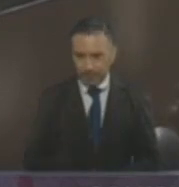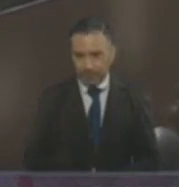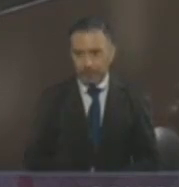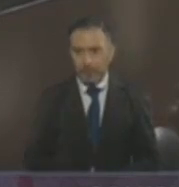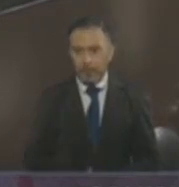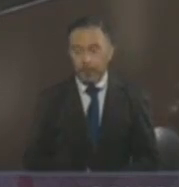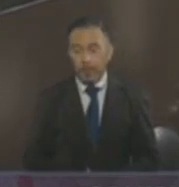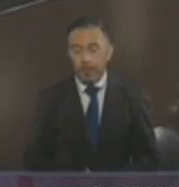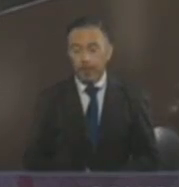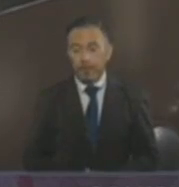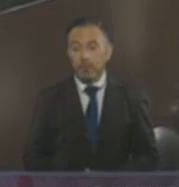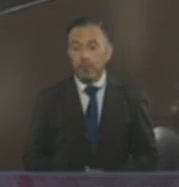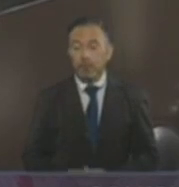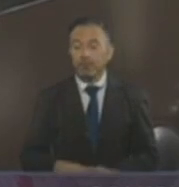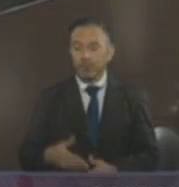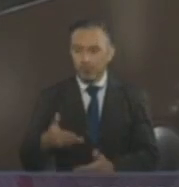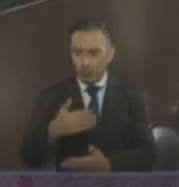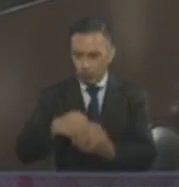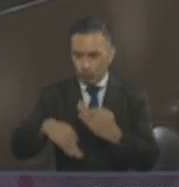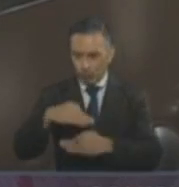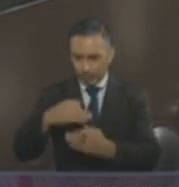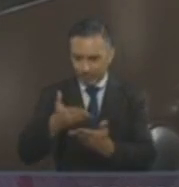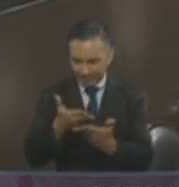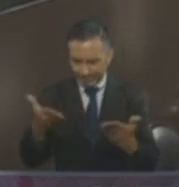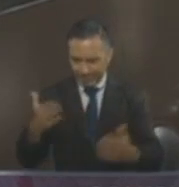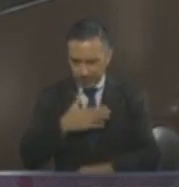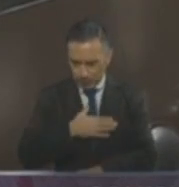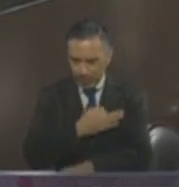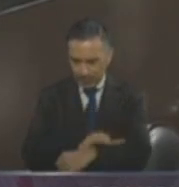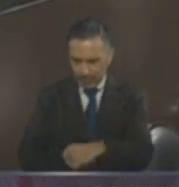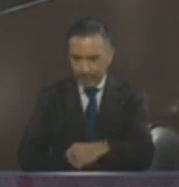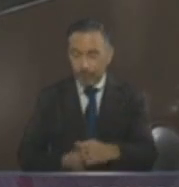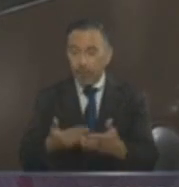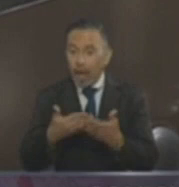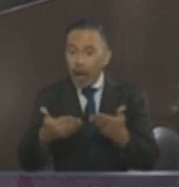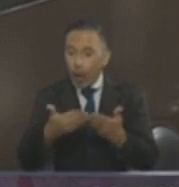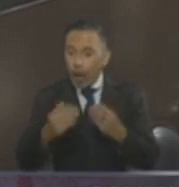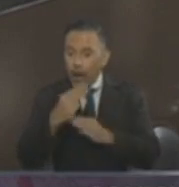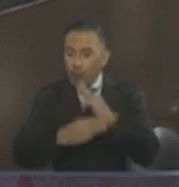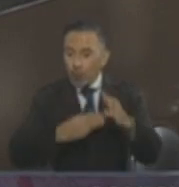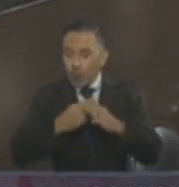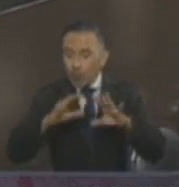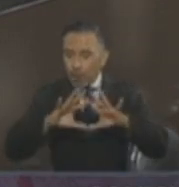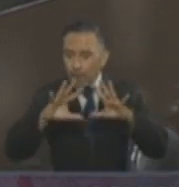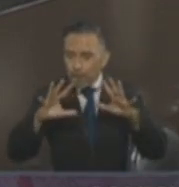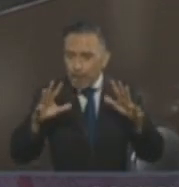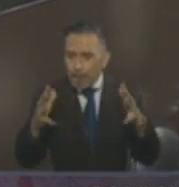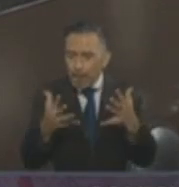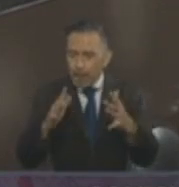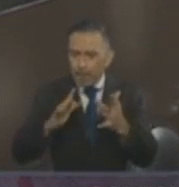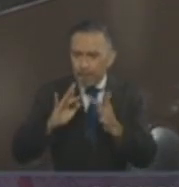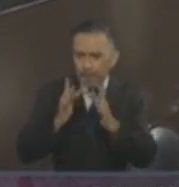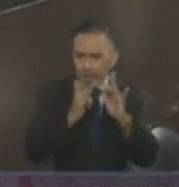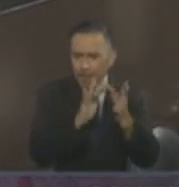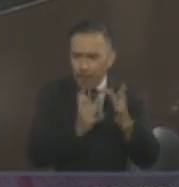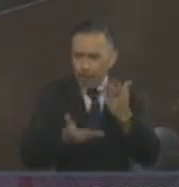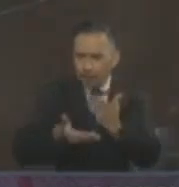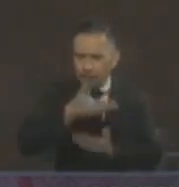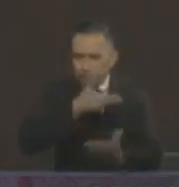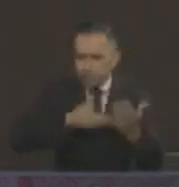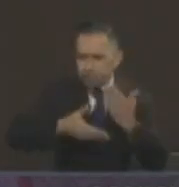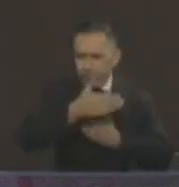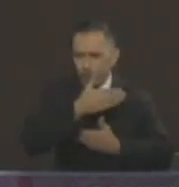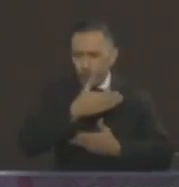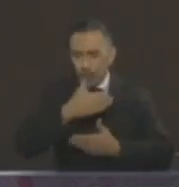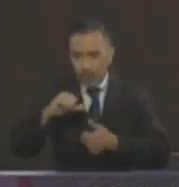Buenas tardes a todos ustedes el mundo se globaliza cada vez más y nuestro continente americano no permanece